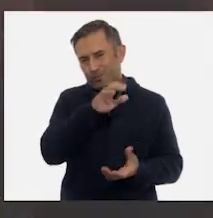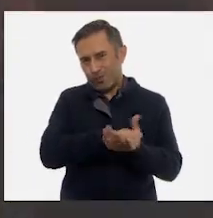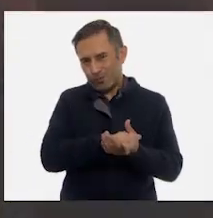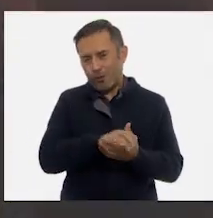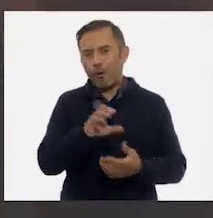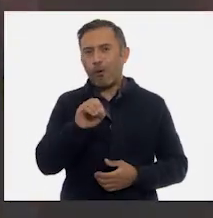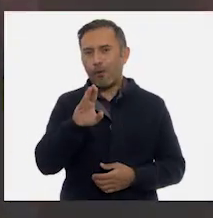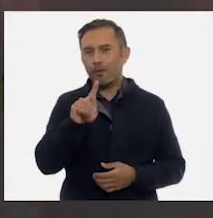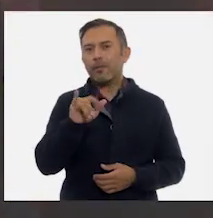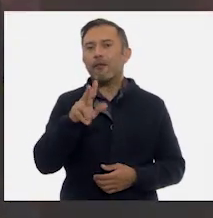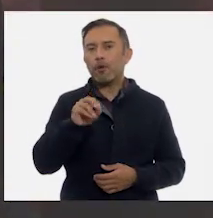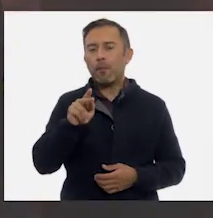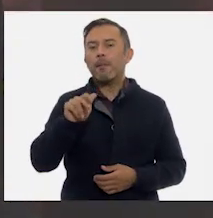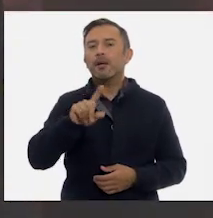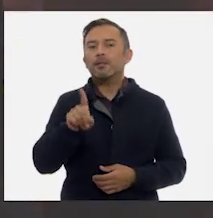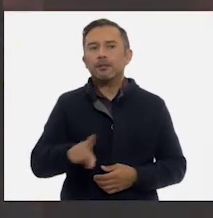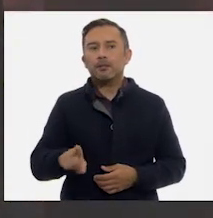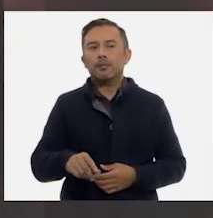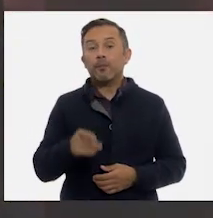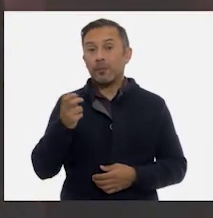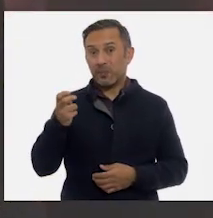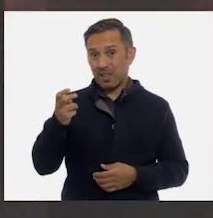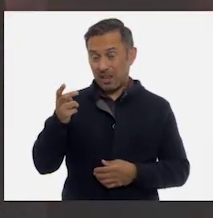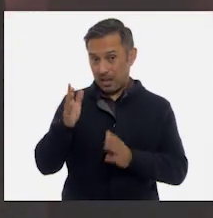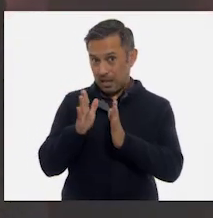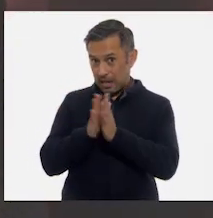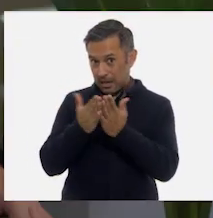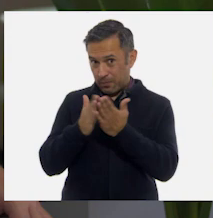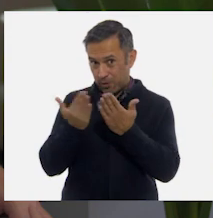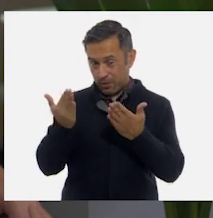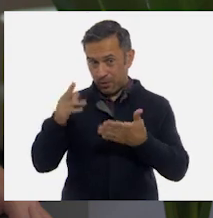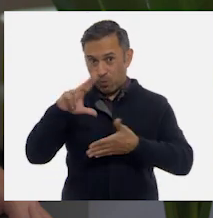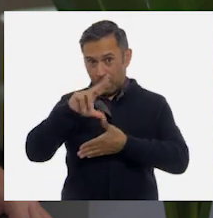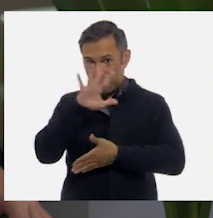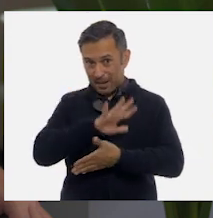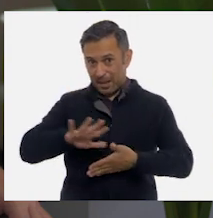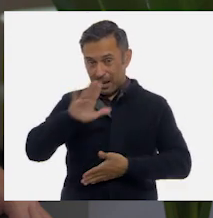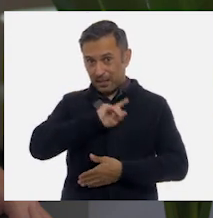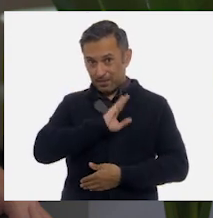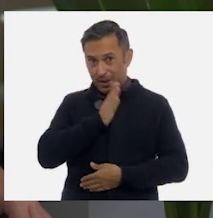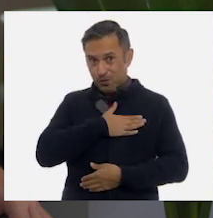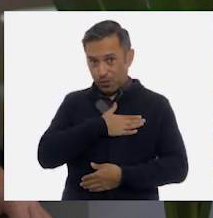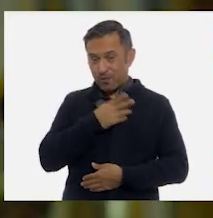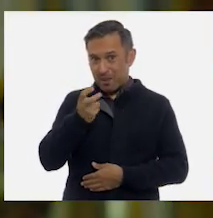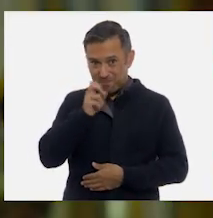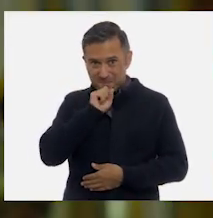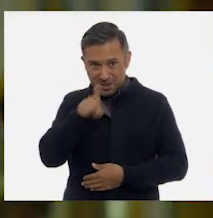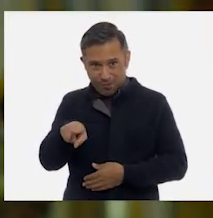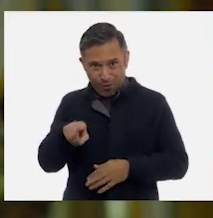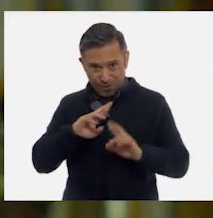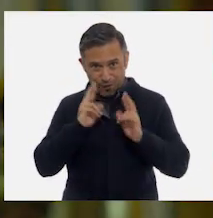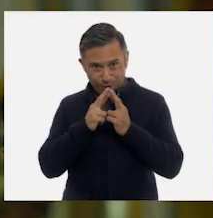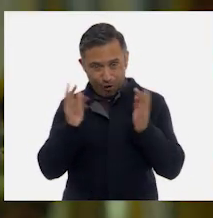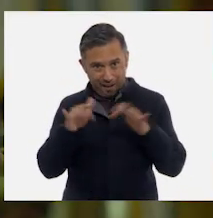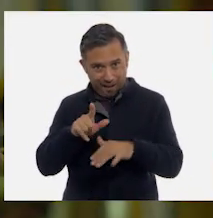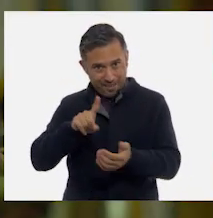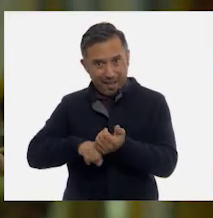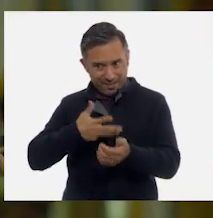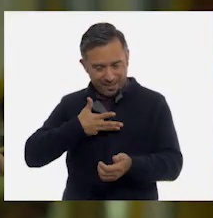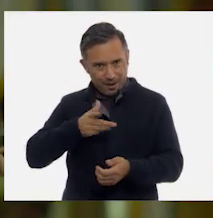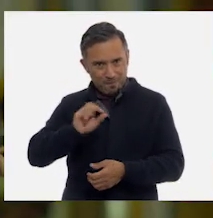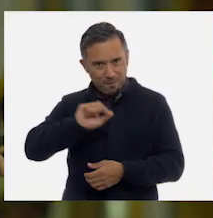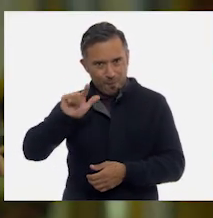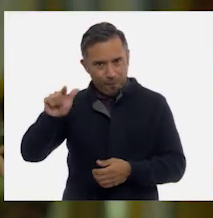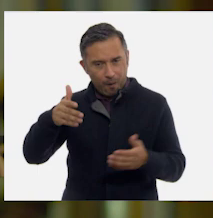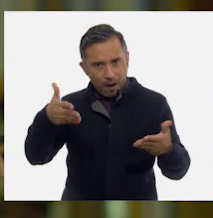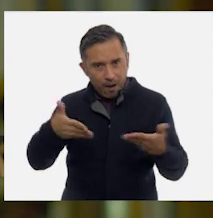De Huidobro, es decir, la plana mayor de la literatura latinoamericana y española estaba en esa reunión. Y ahí, pues sí,